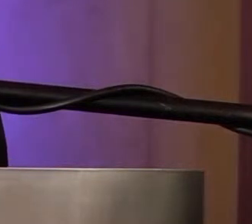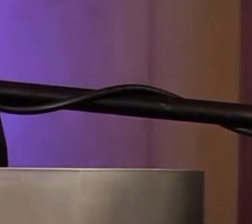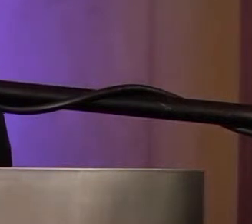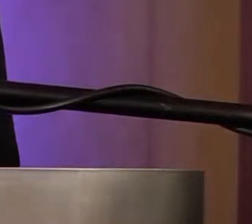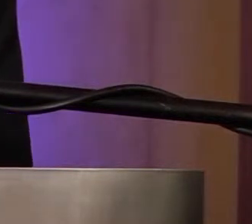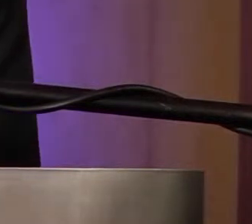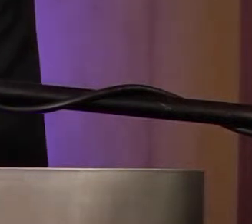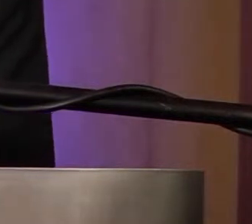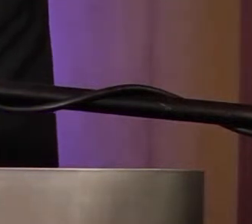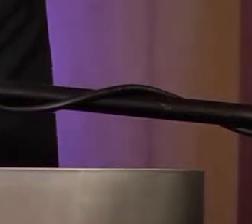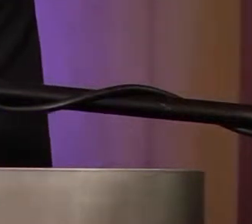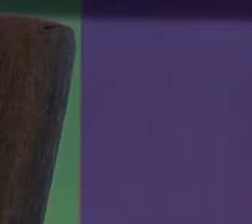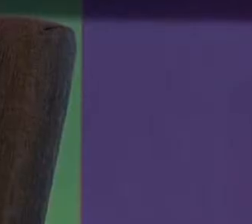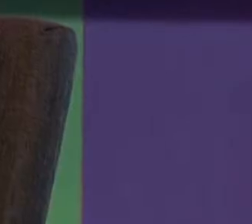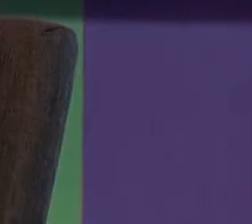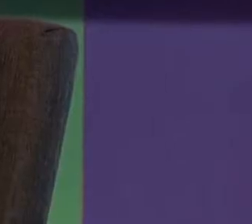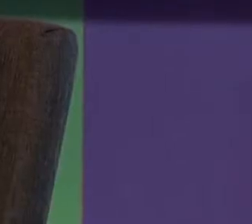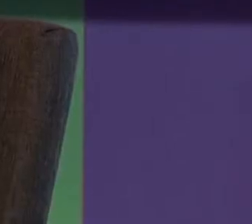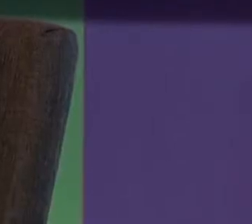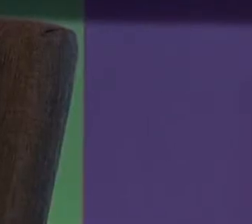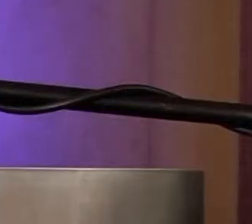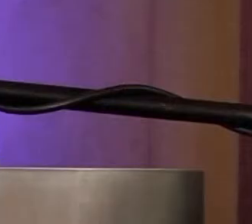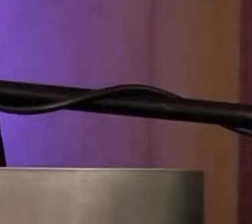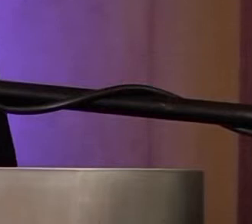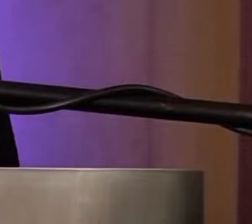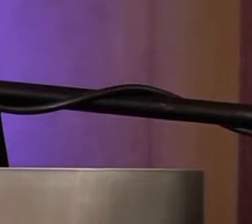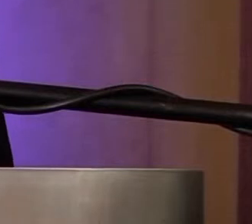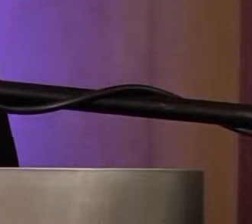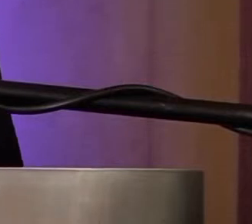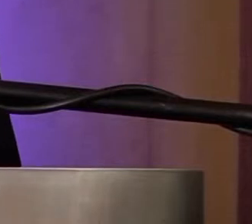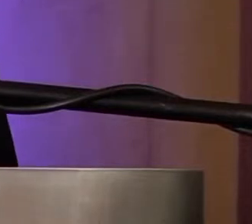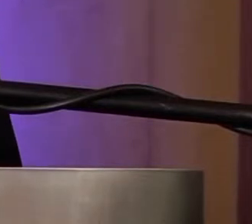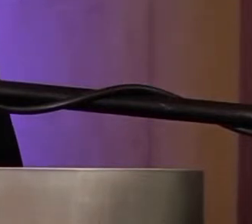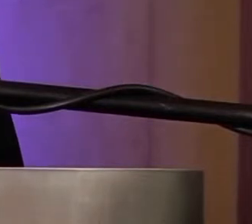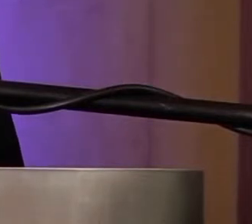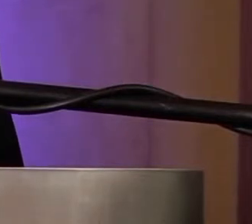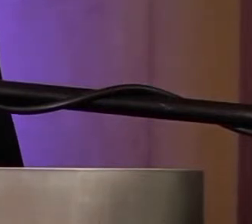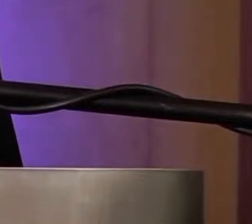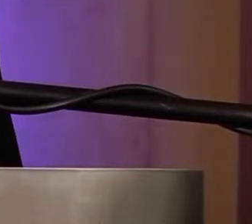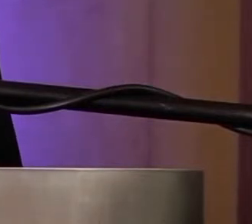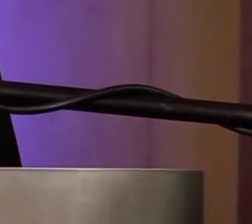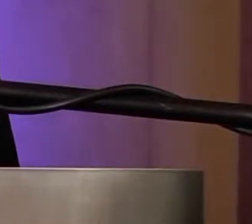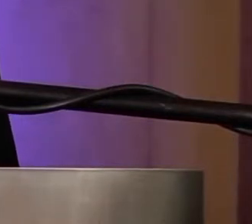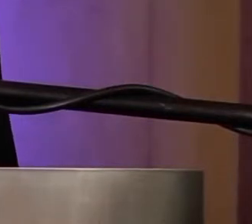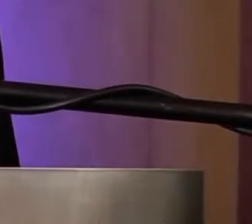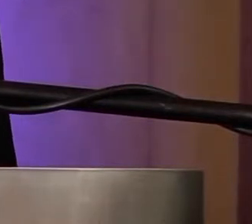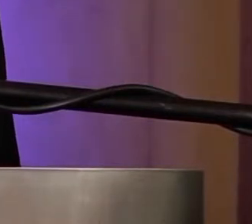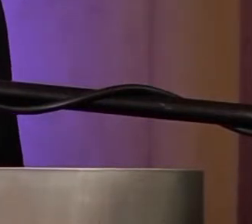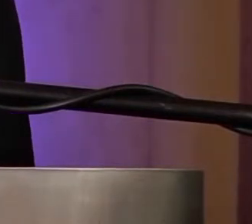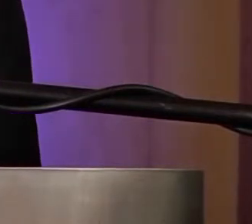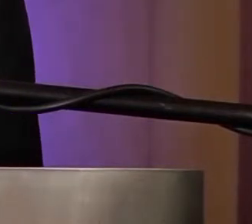de Emergencia. Bienvenida, Lercy. Muchas gracias. Y al doctor Fabricio Scrolini, director ejecutivo de ILDA, Iniciativa Latinoamericana de